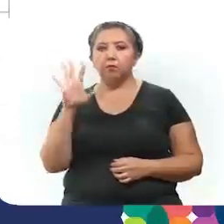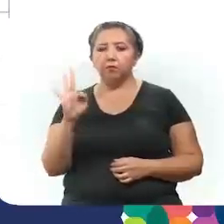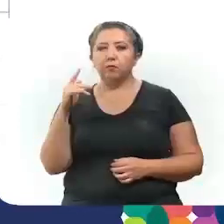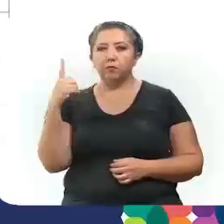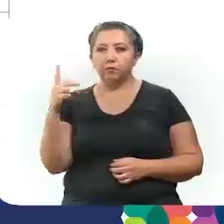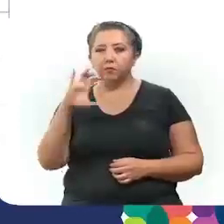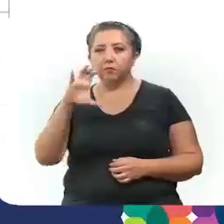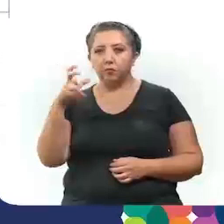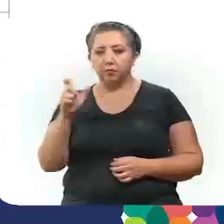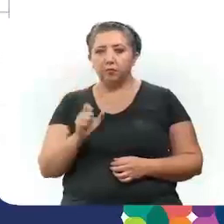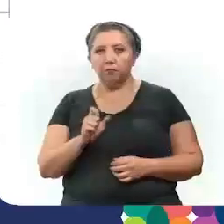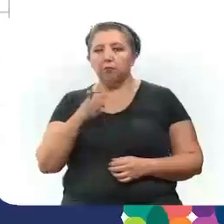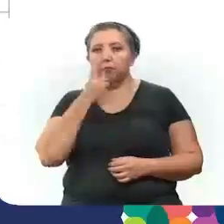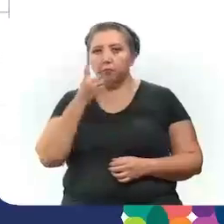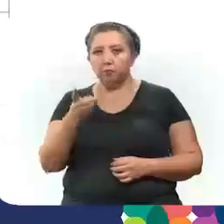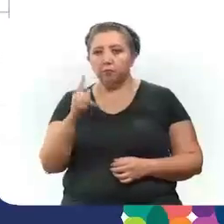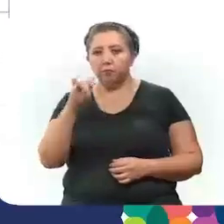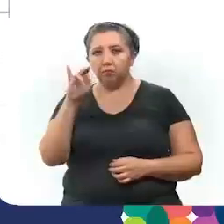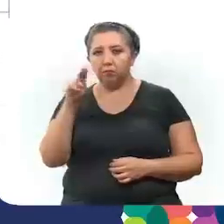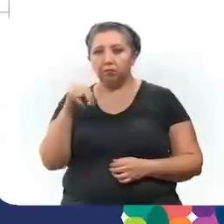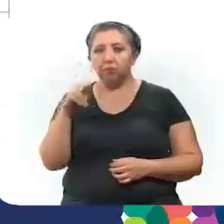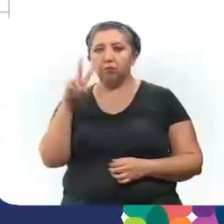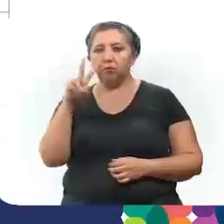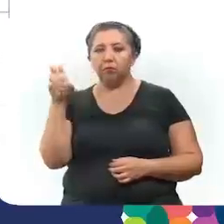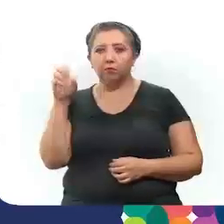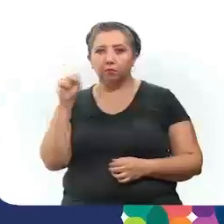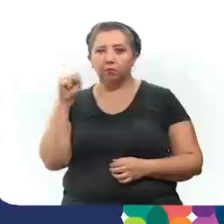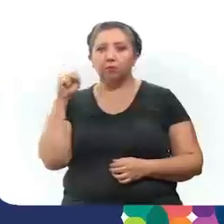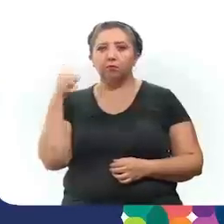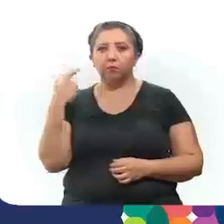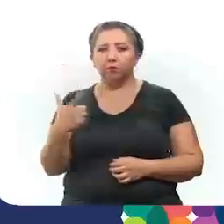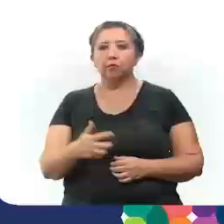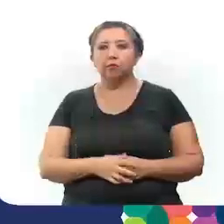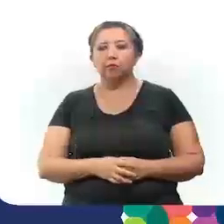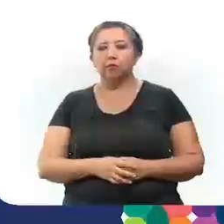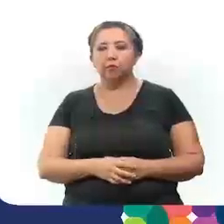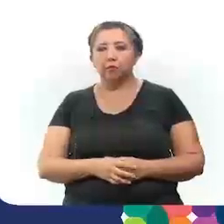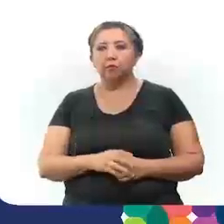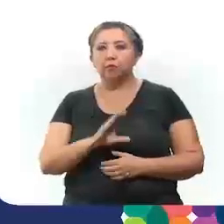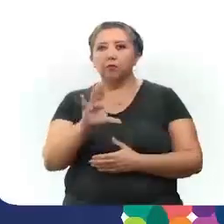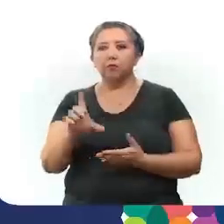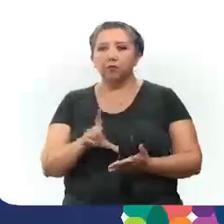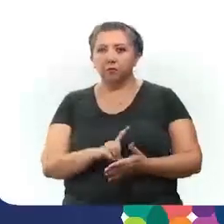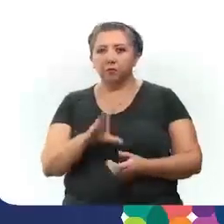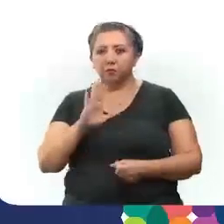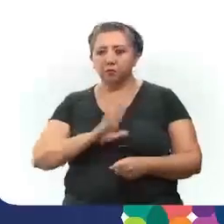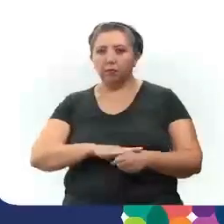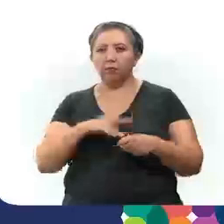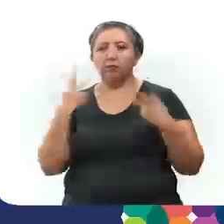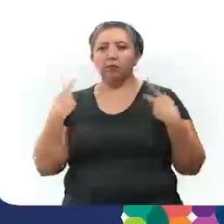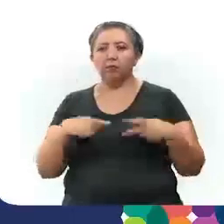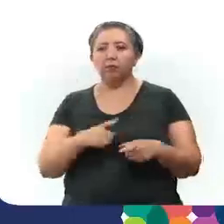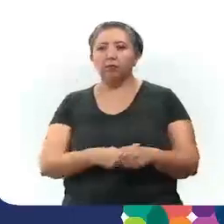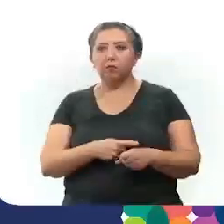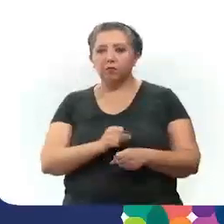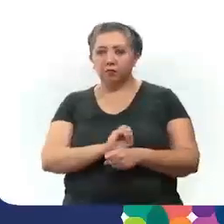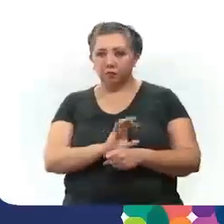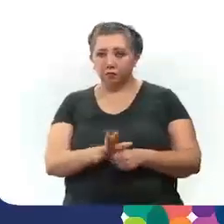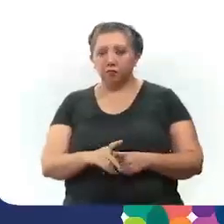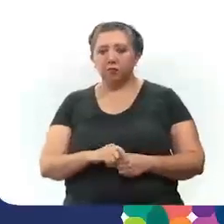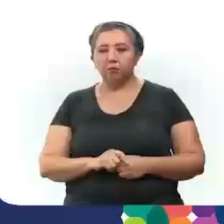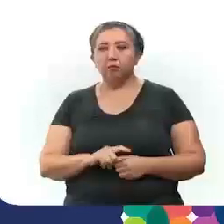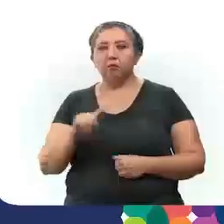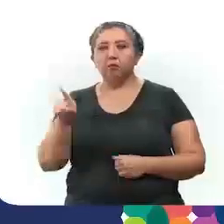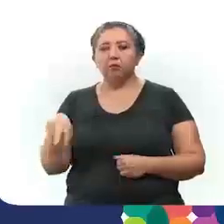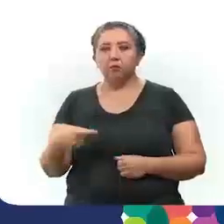Chemash, 313, Tinum, 267. Las colonias de Mérida con mayor número de personas contagiadas